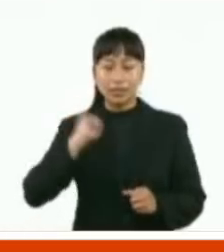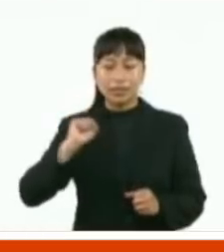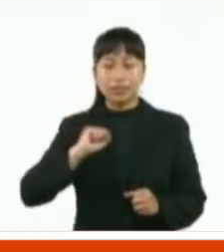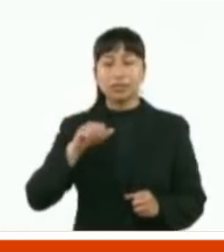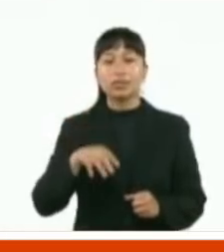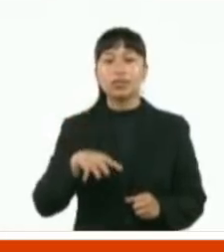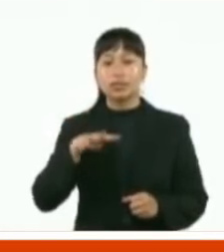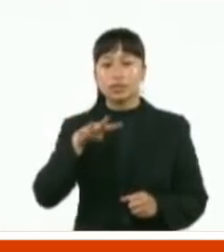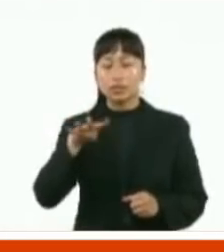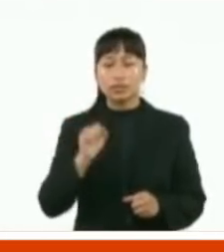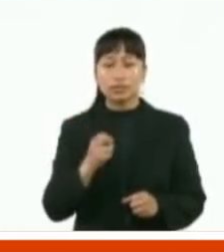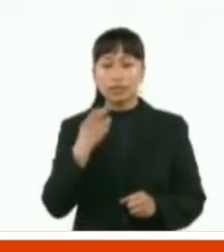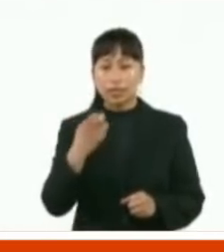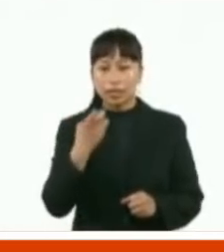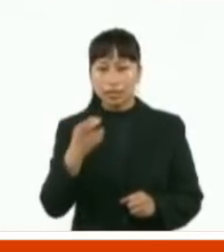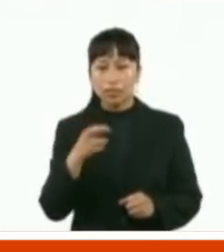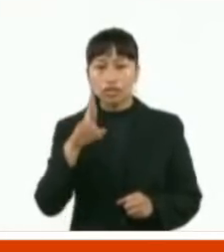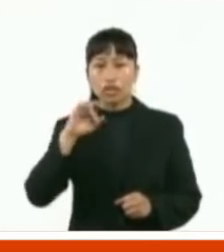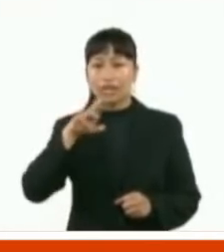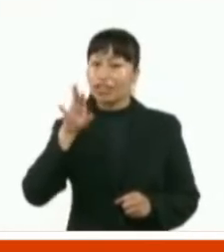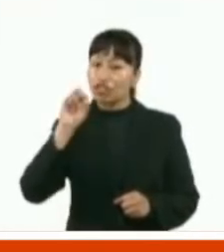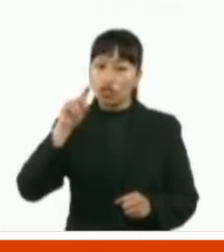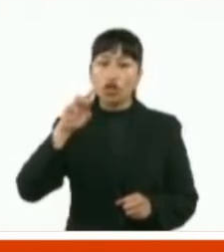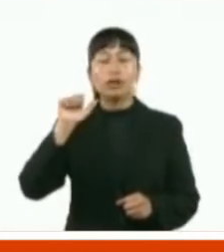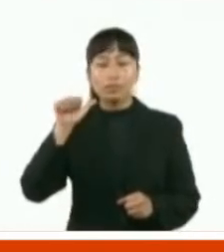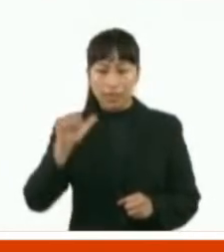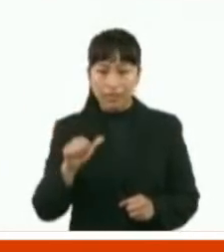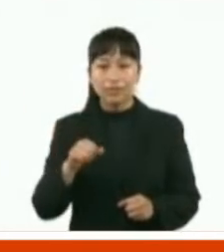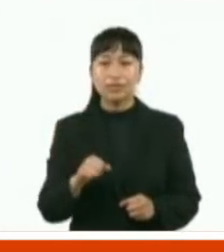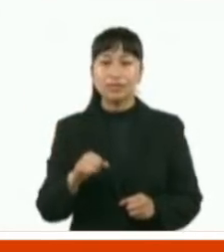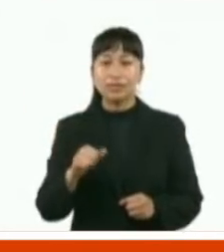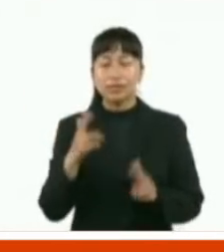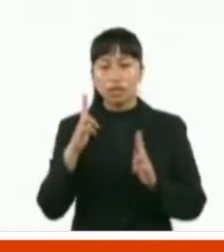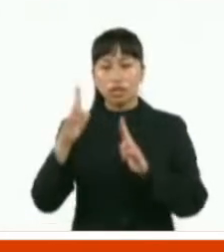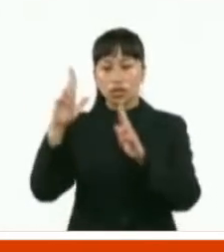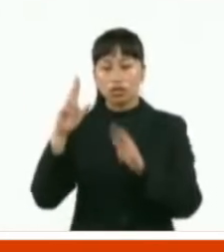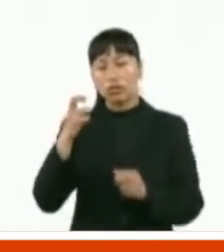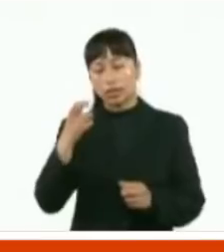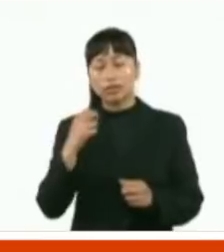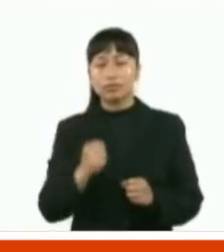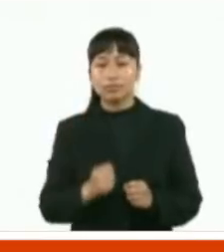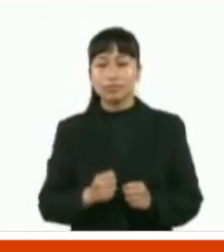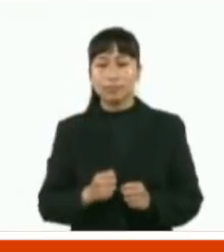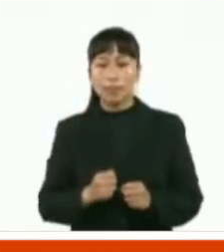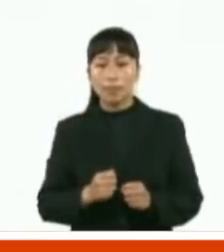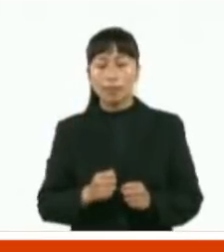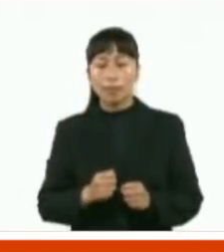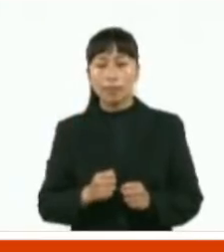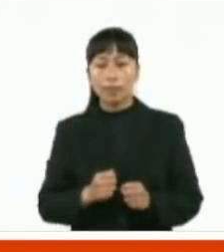Así que Paseo de la Reforma, en honor a los liberales del siglo XIX, pues